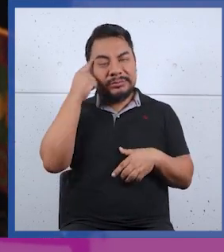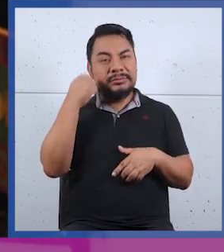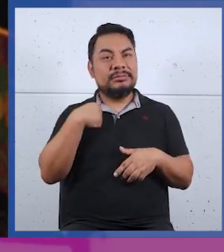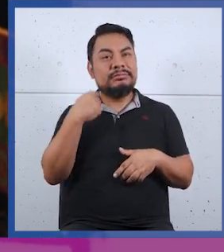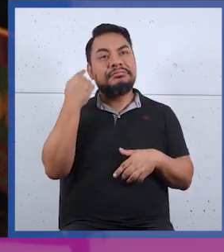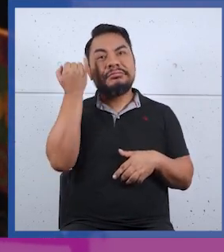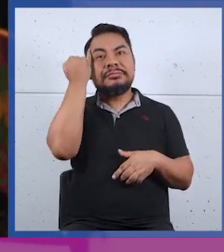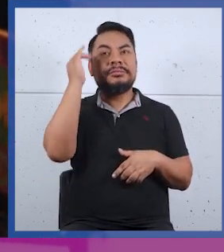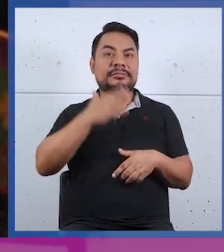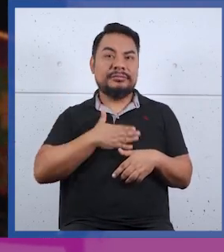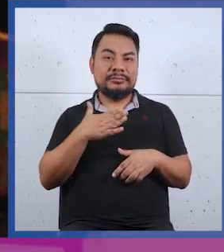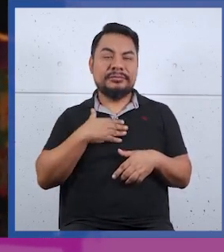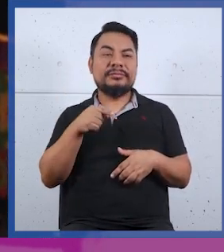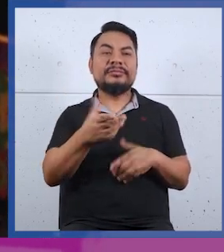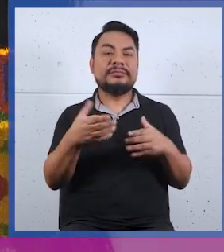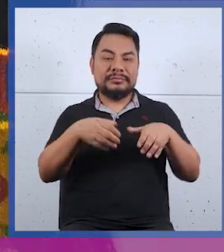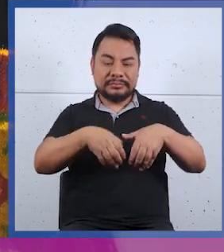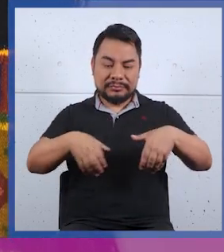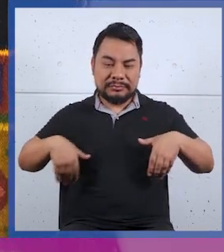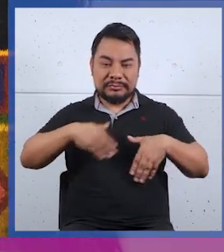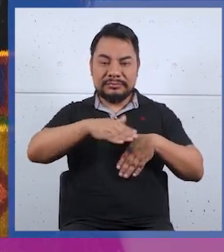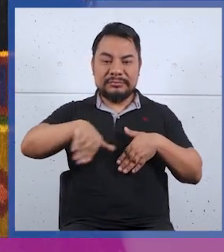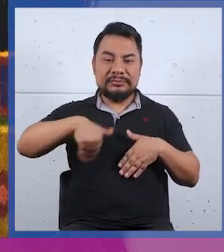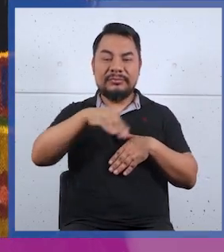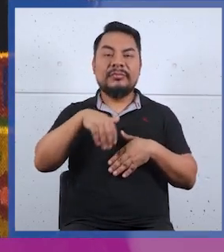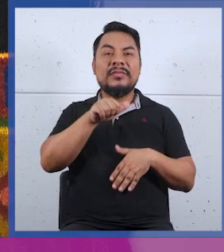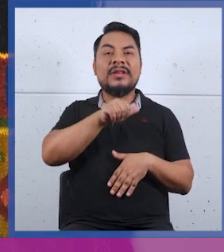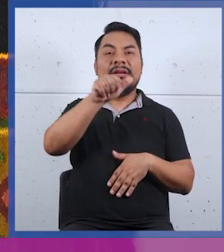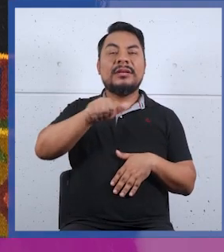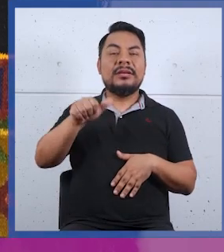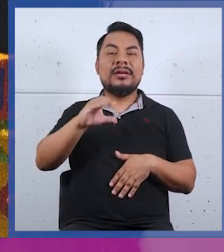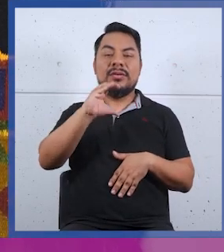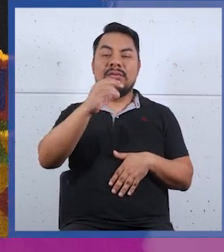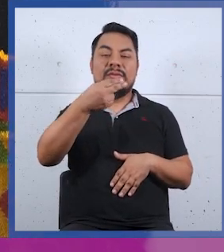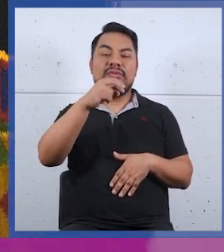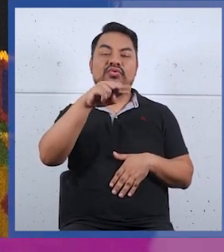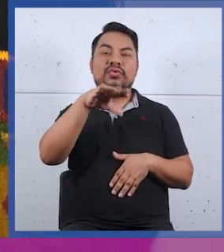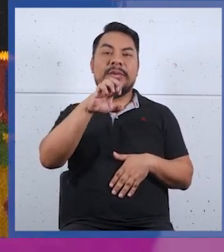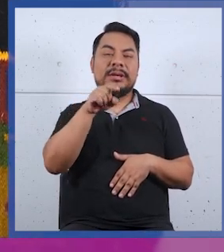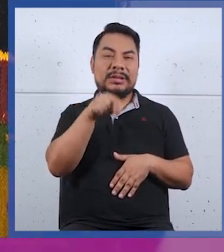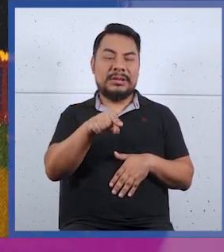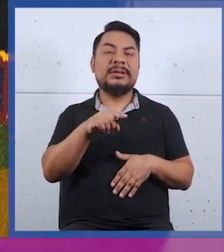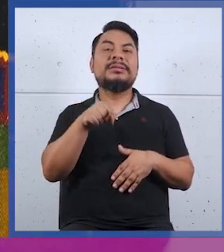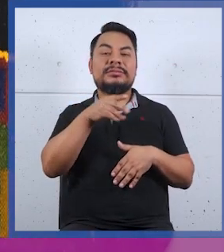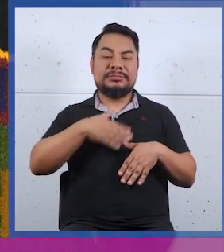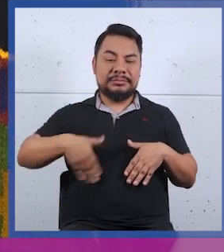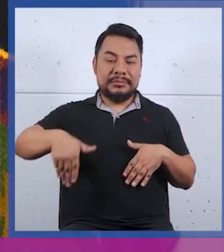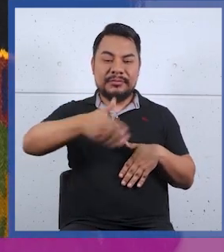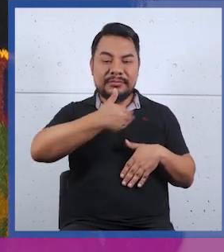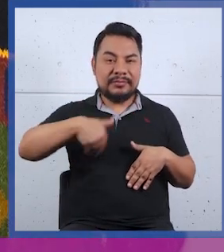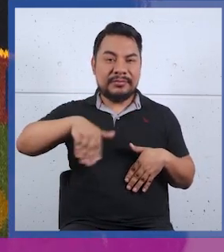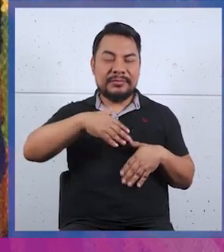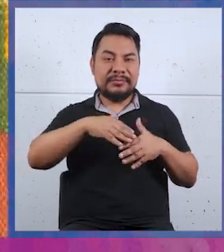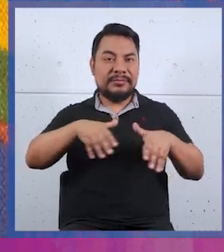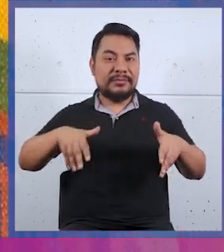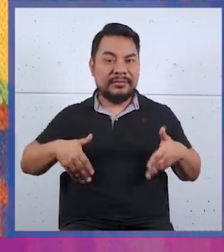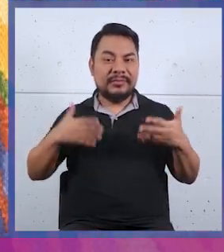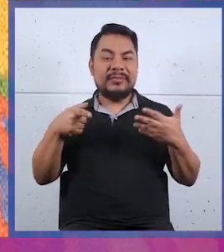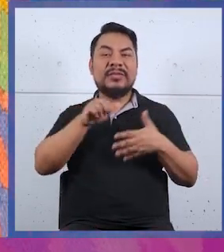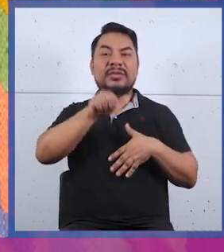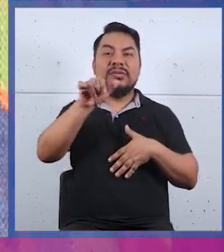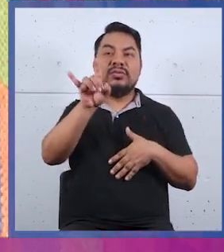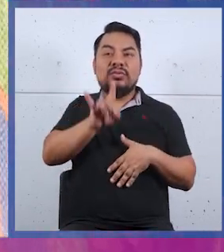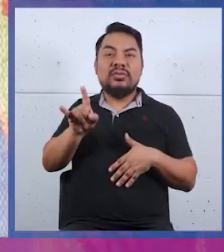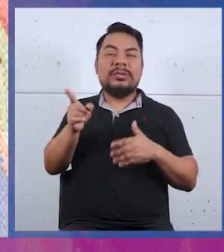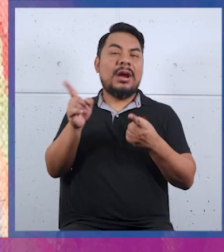imaginariamente es un chumpe andino. ¿Qué cosa es chumpe? Es una faja en las comunidades hasta hoy día siguen